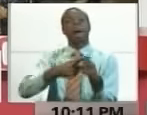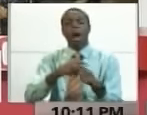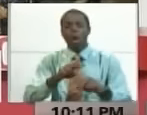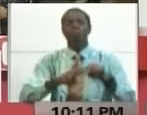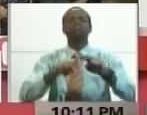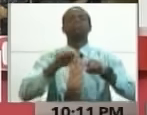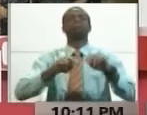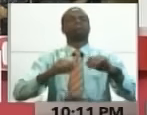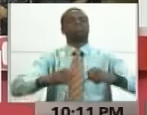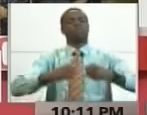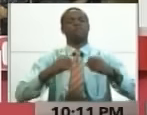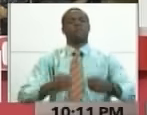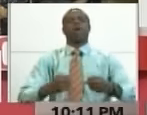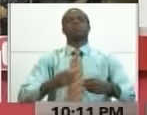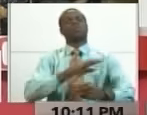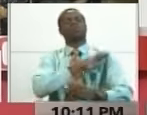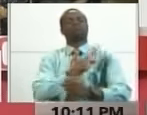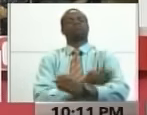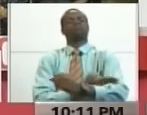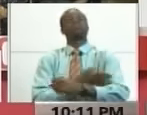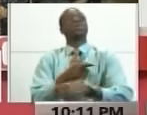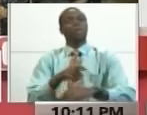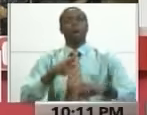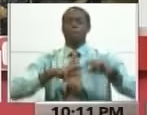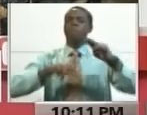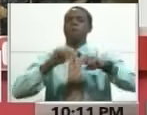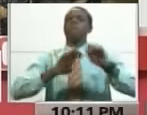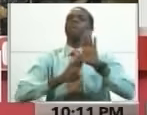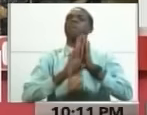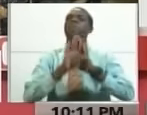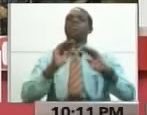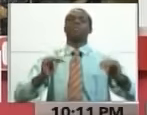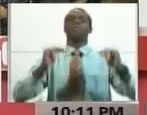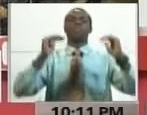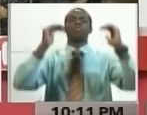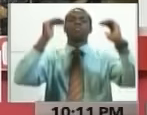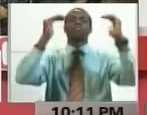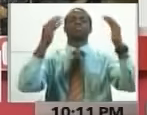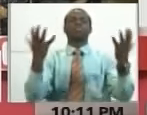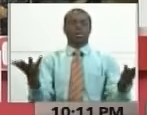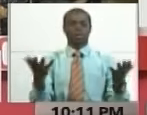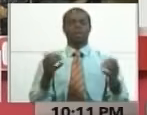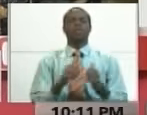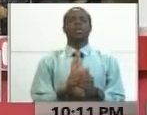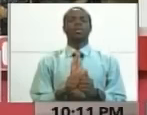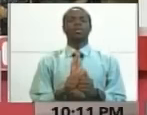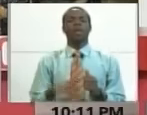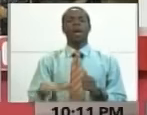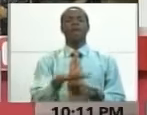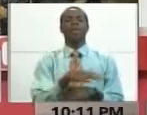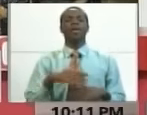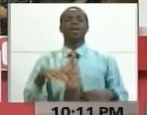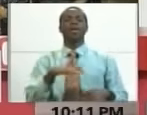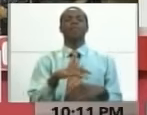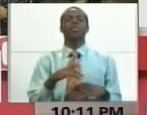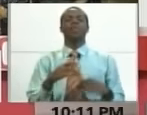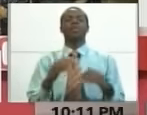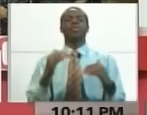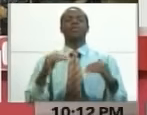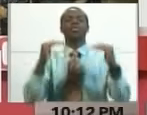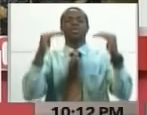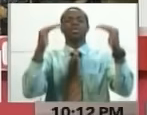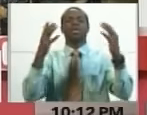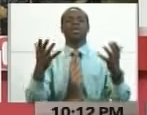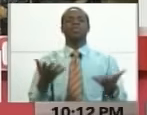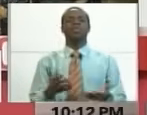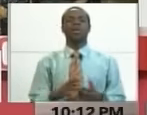fuerza que termine ya de consolidar un nuevo escenario de recuperación económica, de cura de las heridas sociales de la